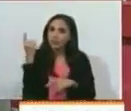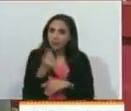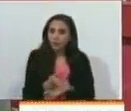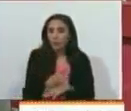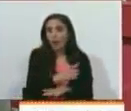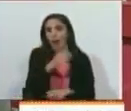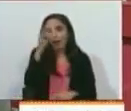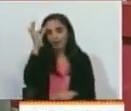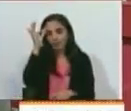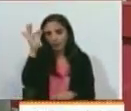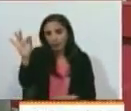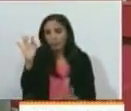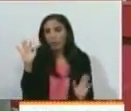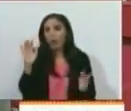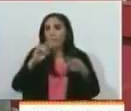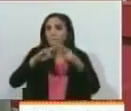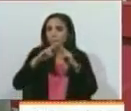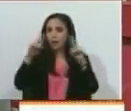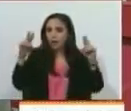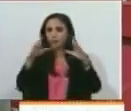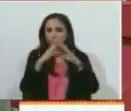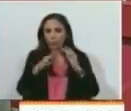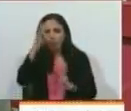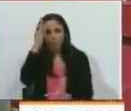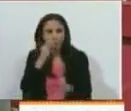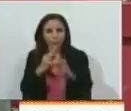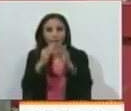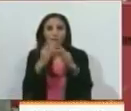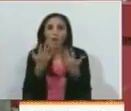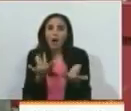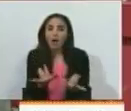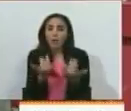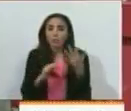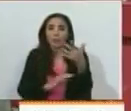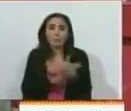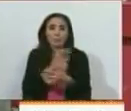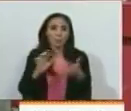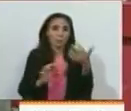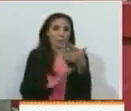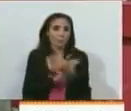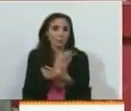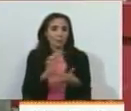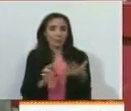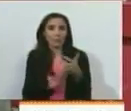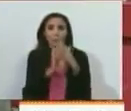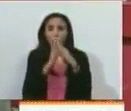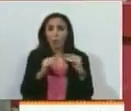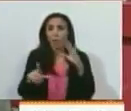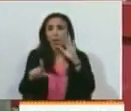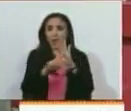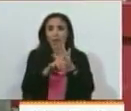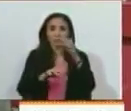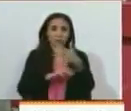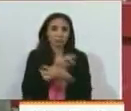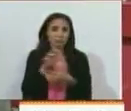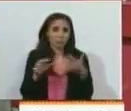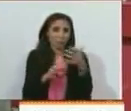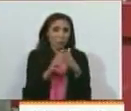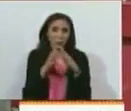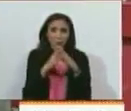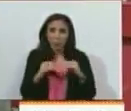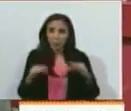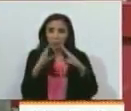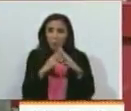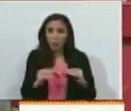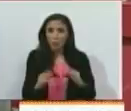creemos que por la paz de este país y ante la grave situación que tiene el Poder Legislativo Nacional, que no